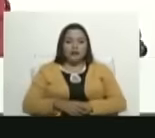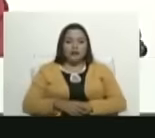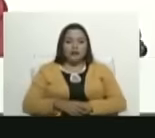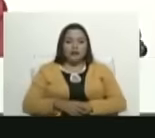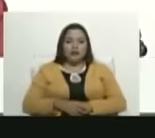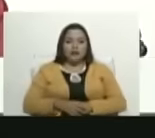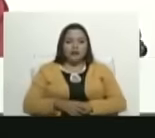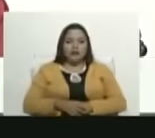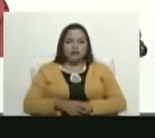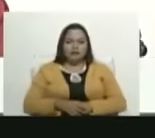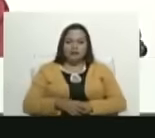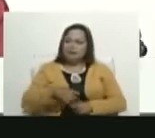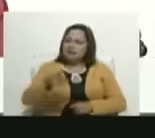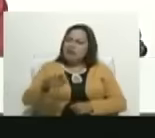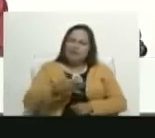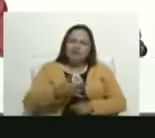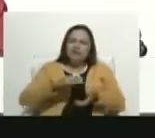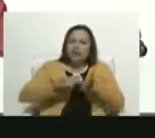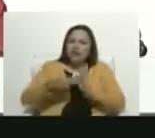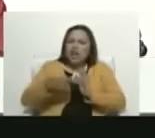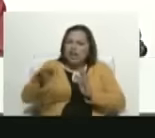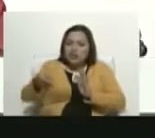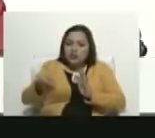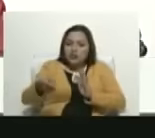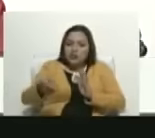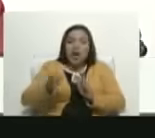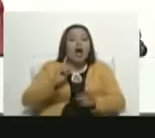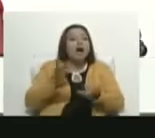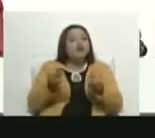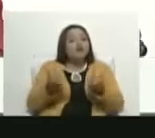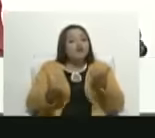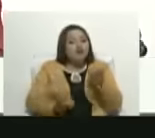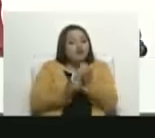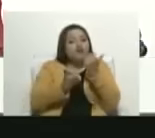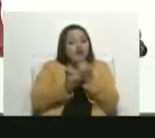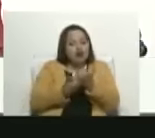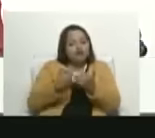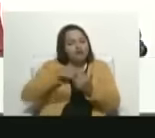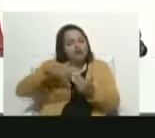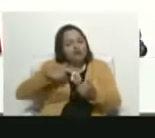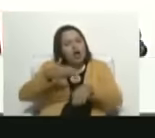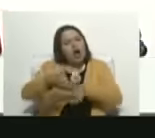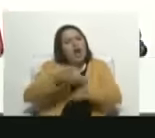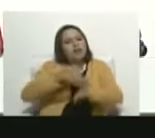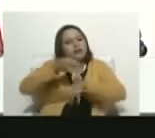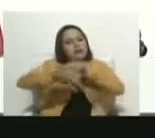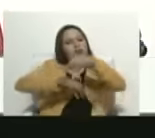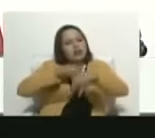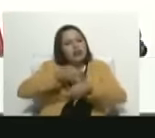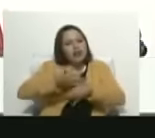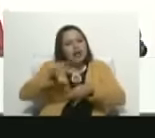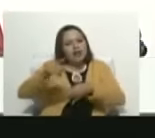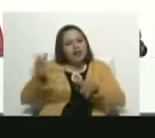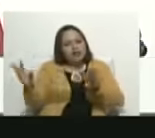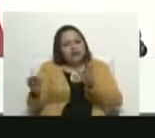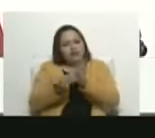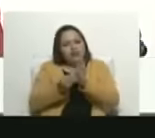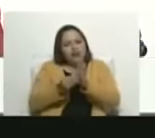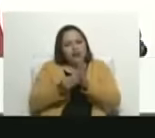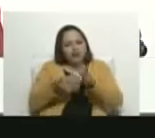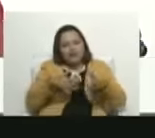Eso habla de algo, y es lo que estoy hablando, lo que estamos comentando, de cómo eso ha pegado en el